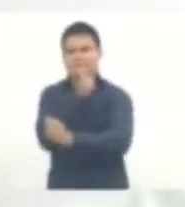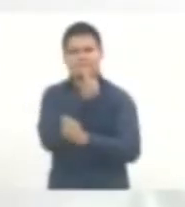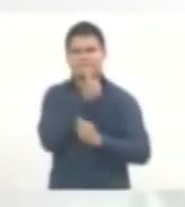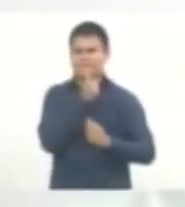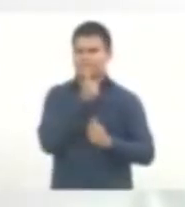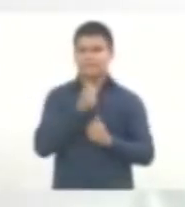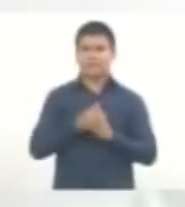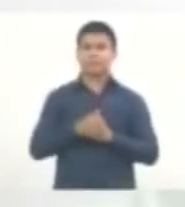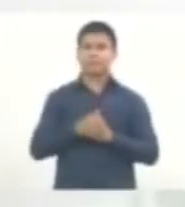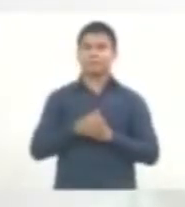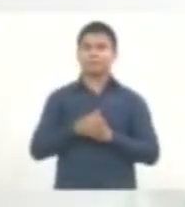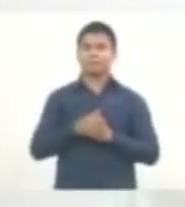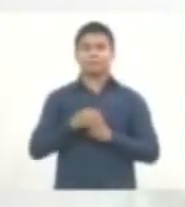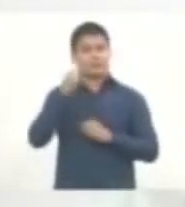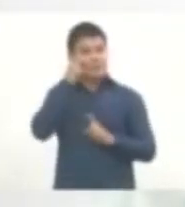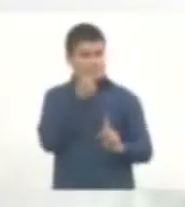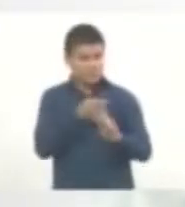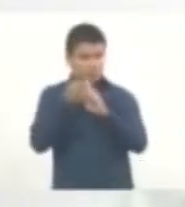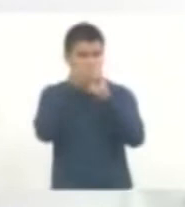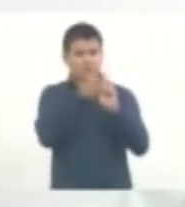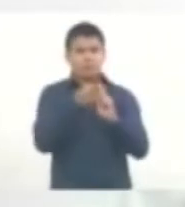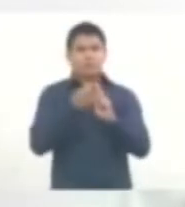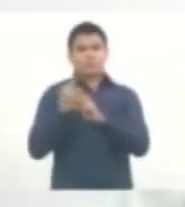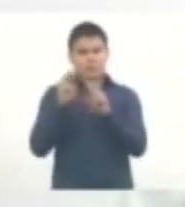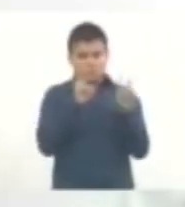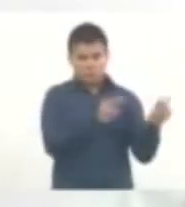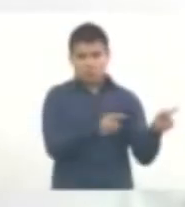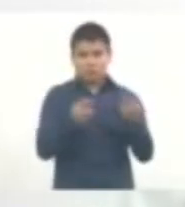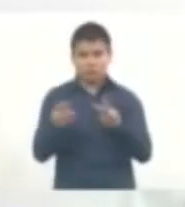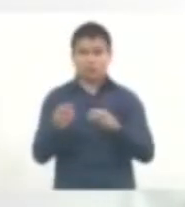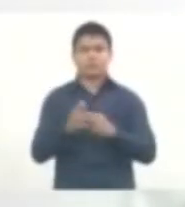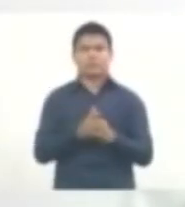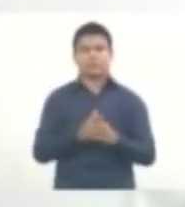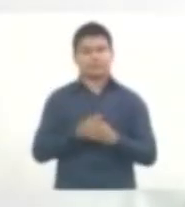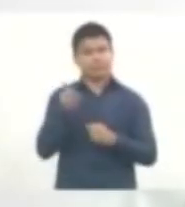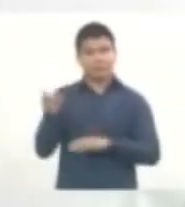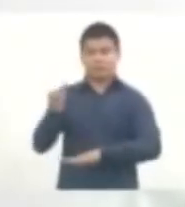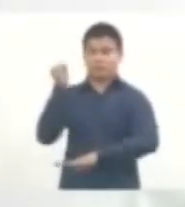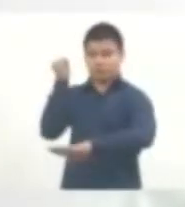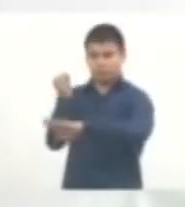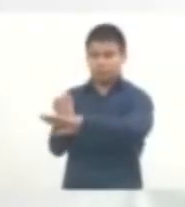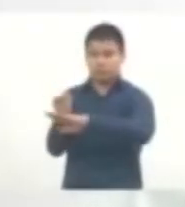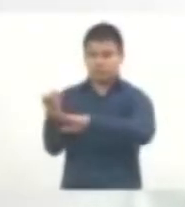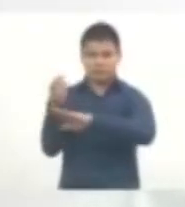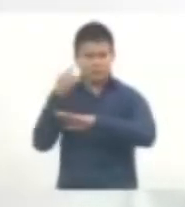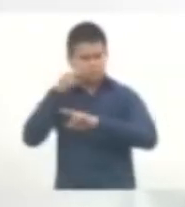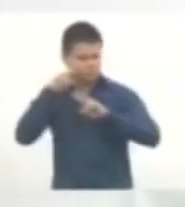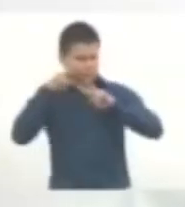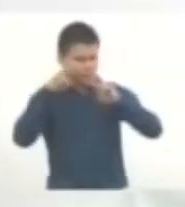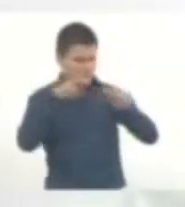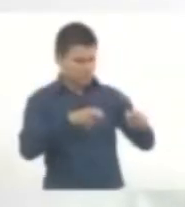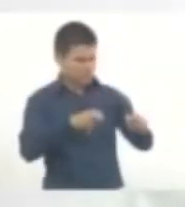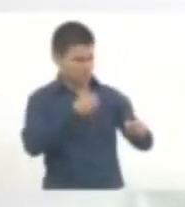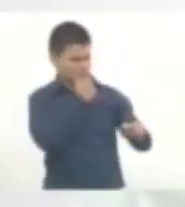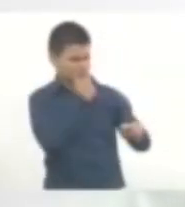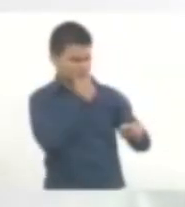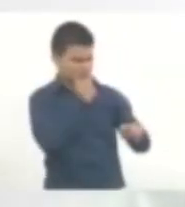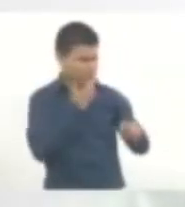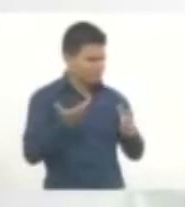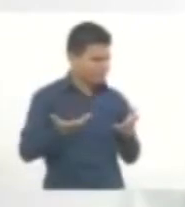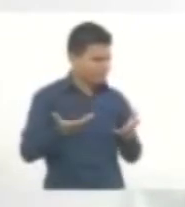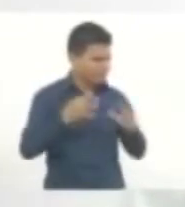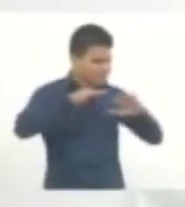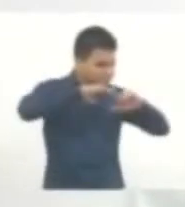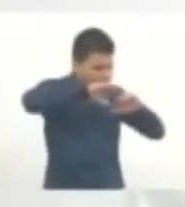La Procuraduría y la Contraloría están en la obligación de verificar estas funciones, pero además también la Fiscalía General de la